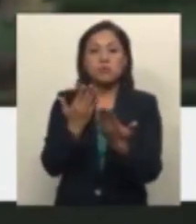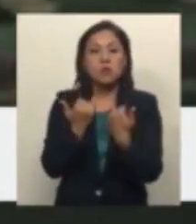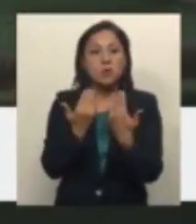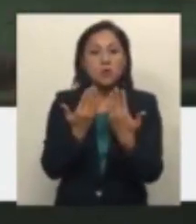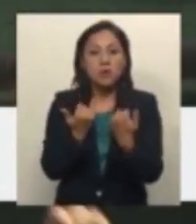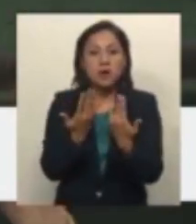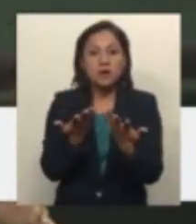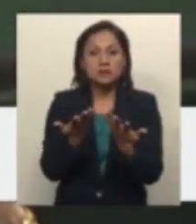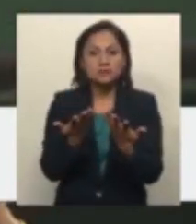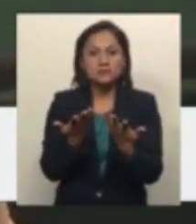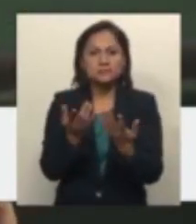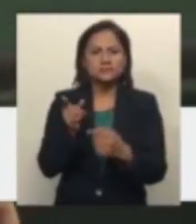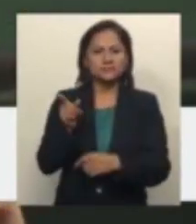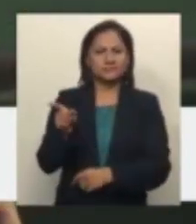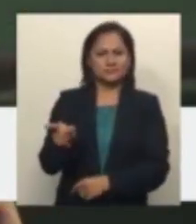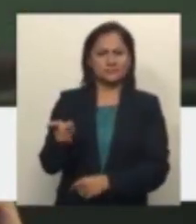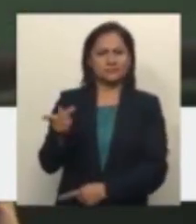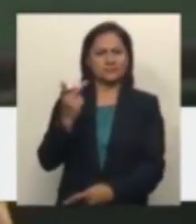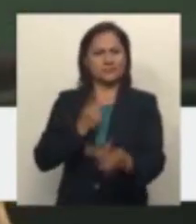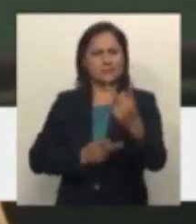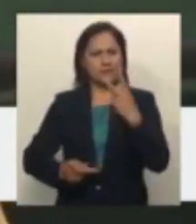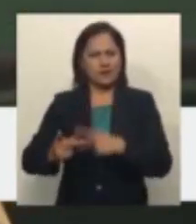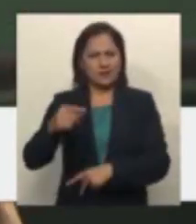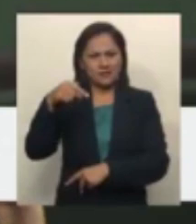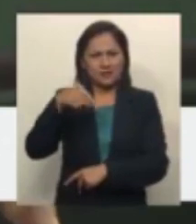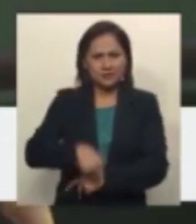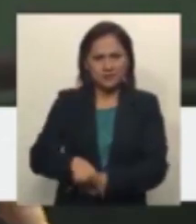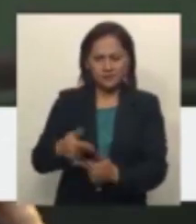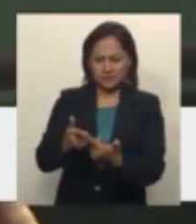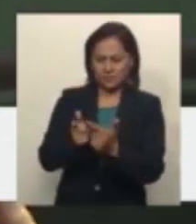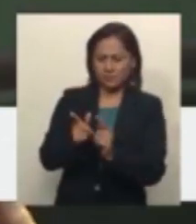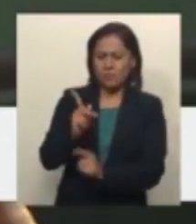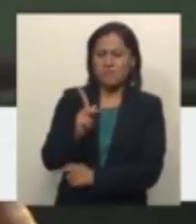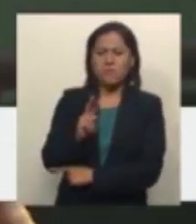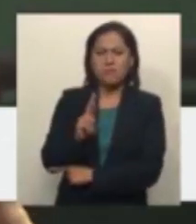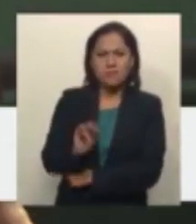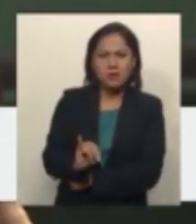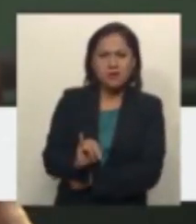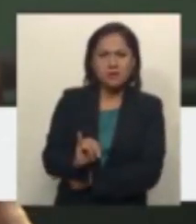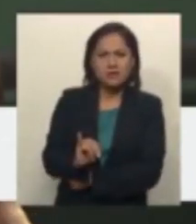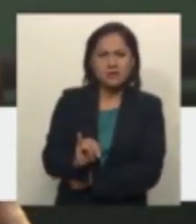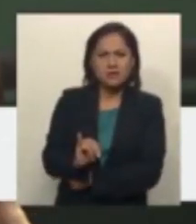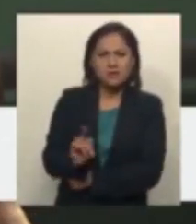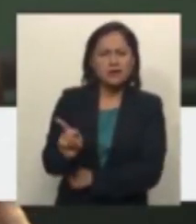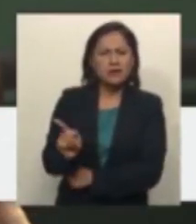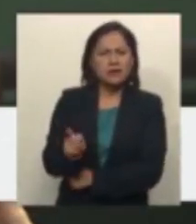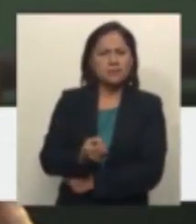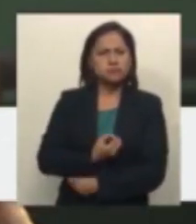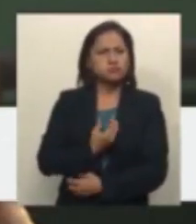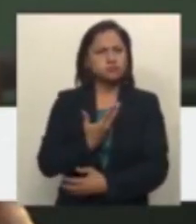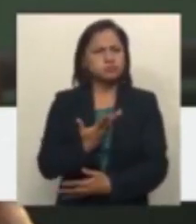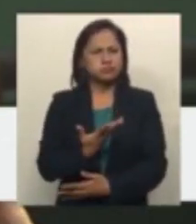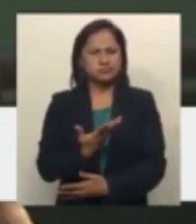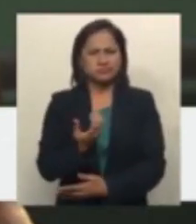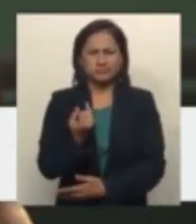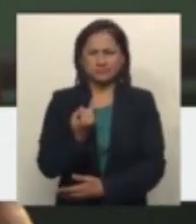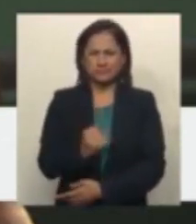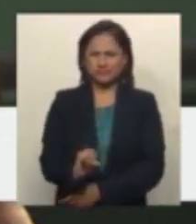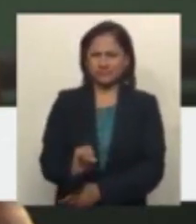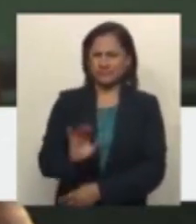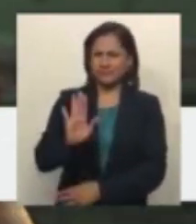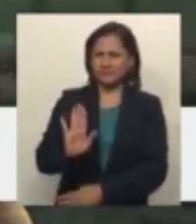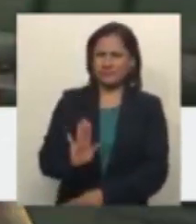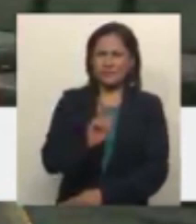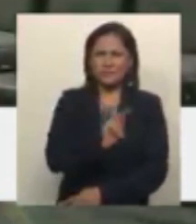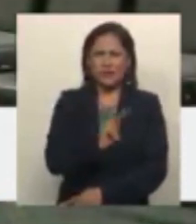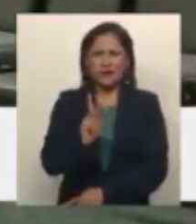puede venir aquí el PRI a decir lo que sostiene cuando se parecen a Enrique Peña Nieto? Tienen